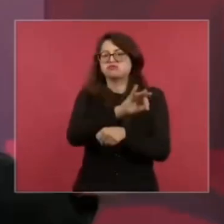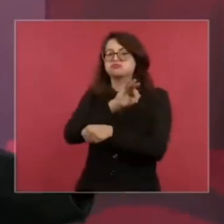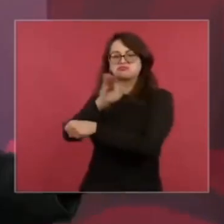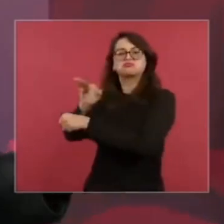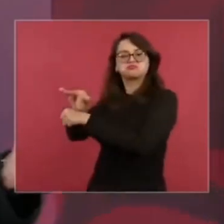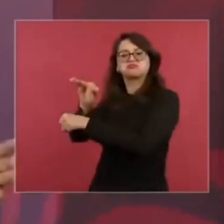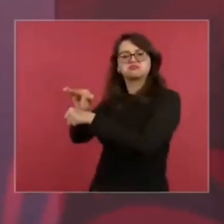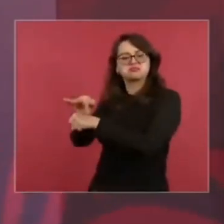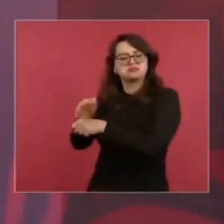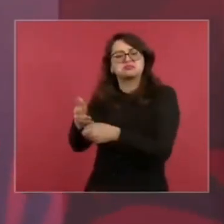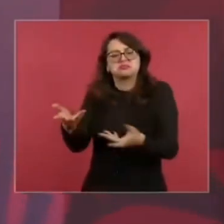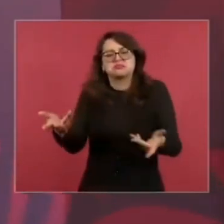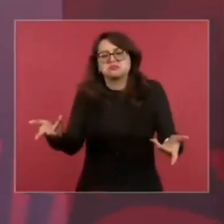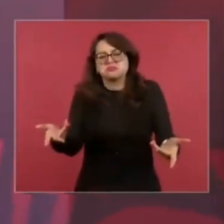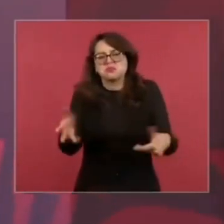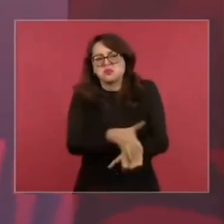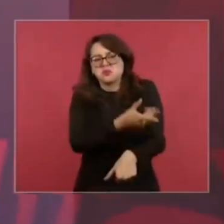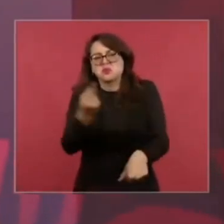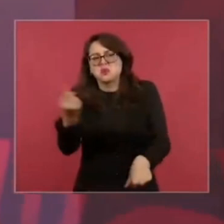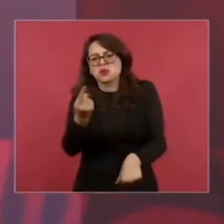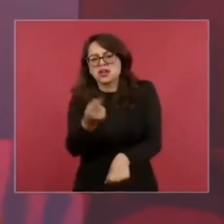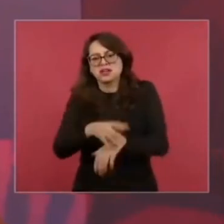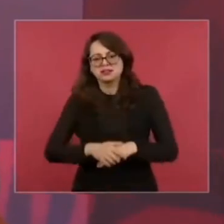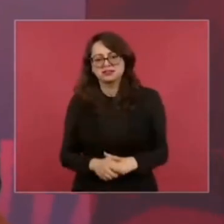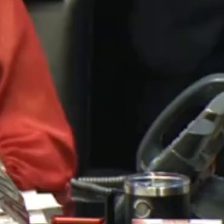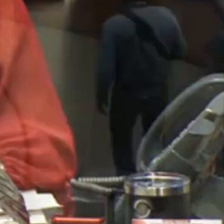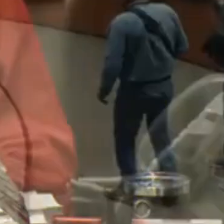de la senadora Minerva de Acción Nacional.